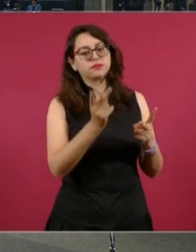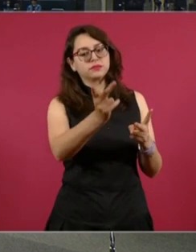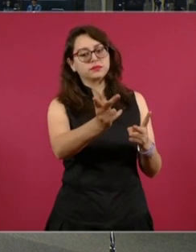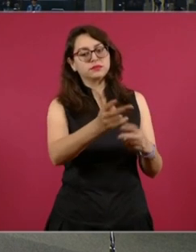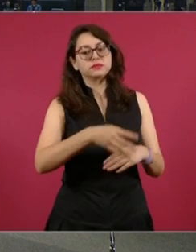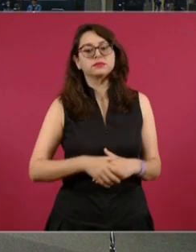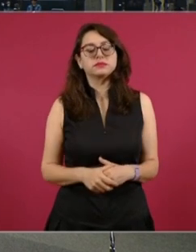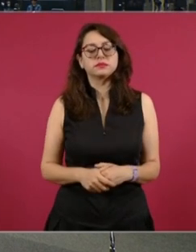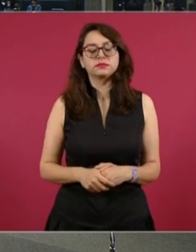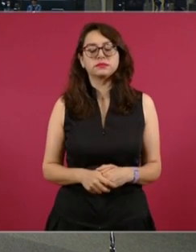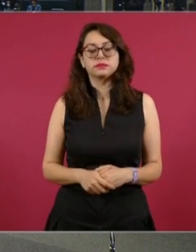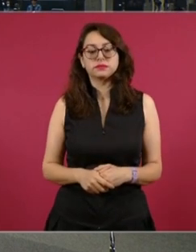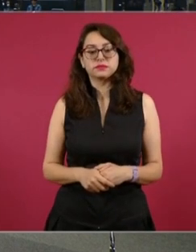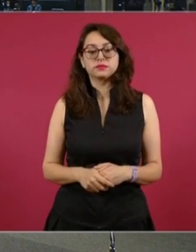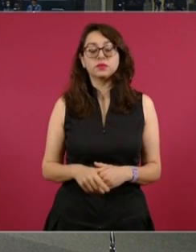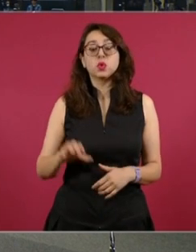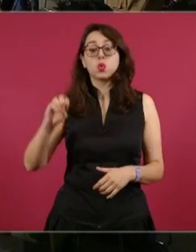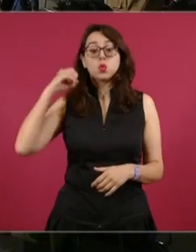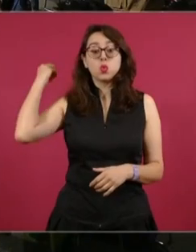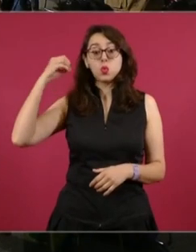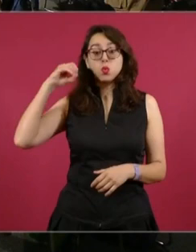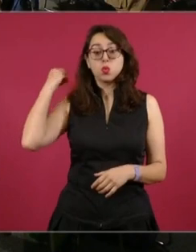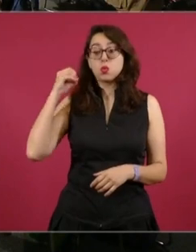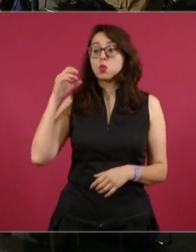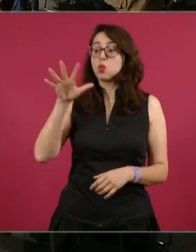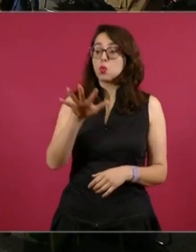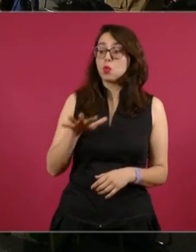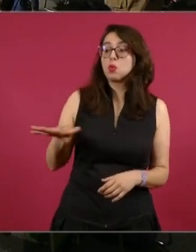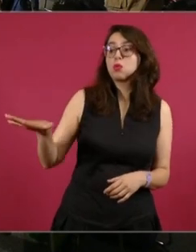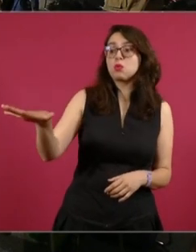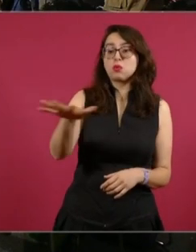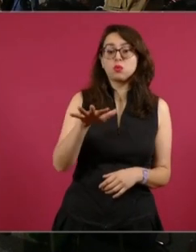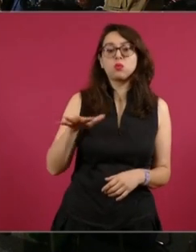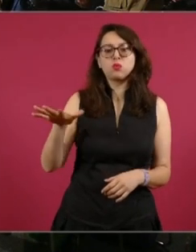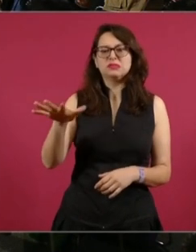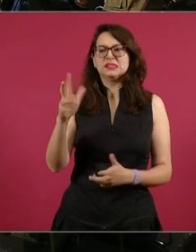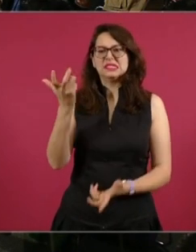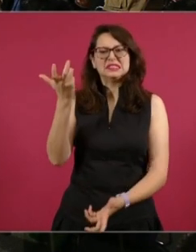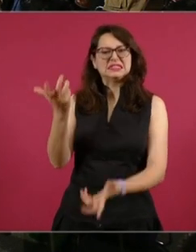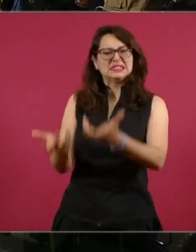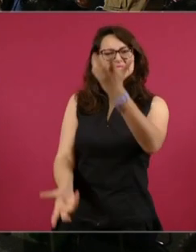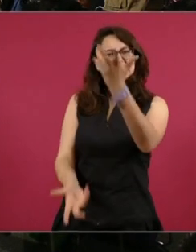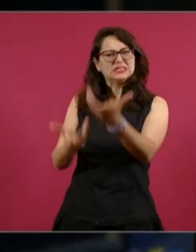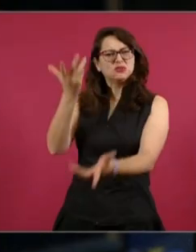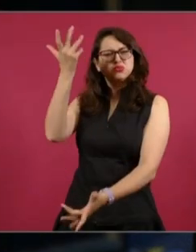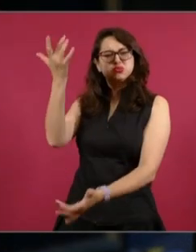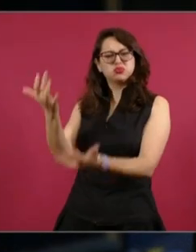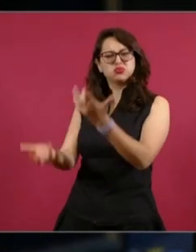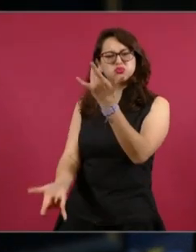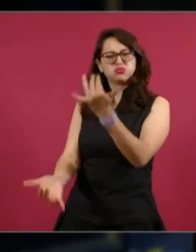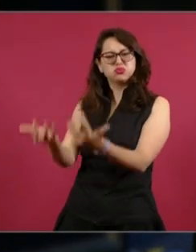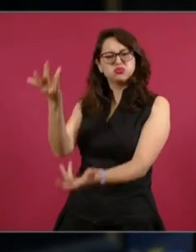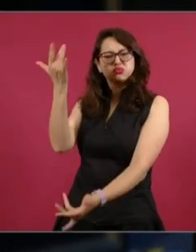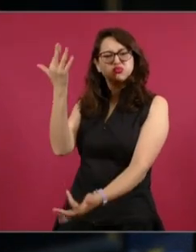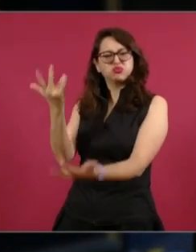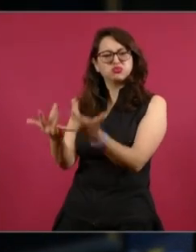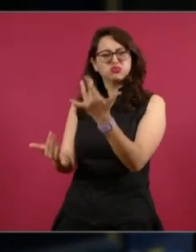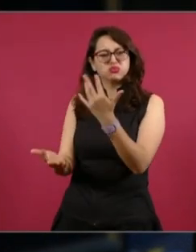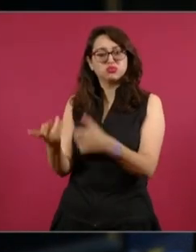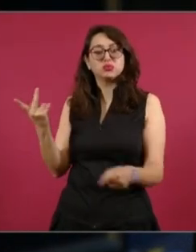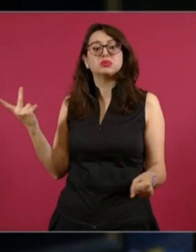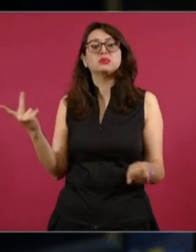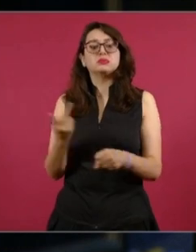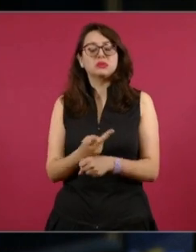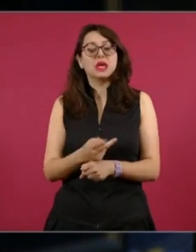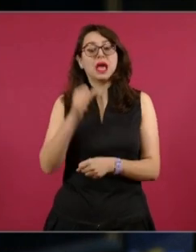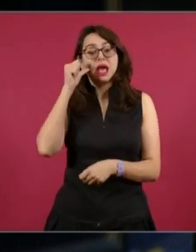de la zona de Oaxaca en donde están los incendios. Ayer Secretaría de Salud Local decía